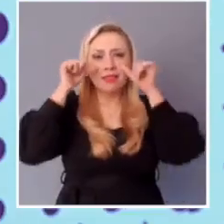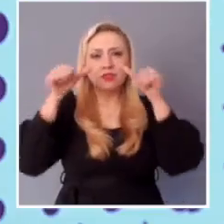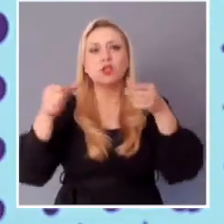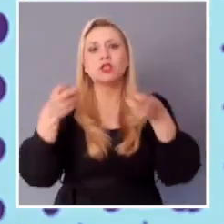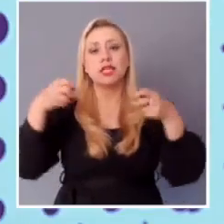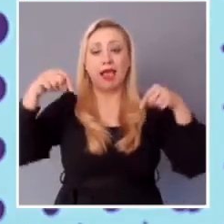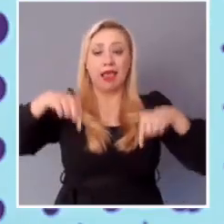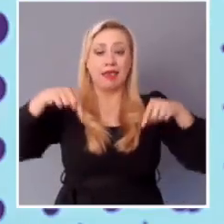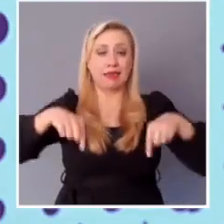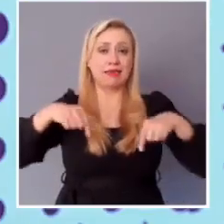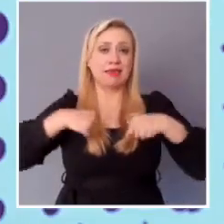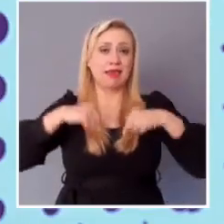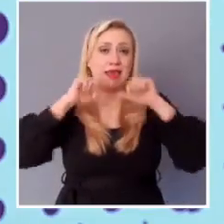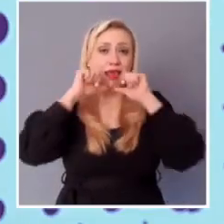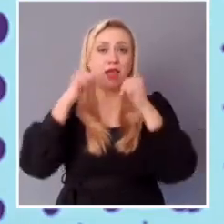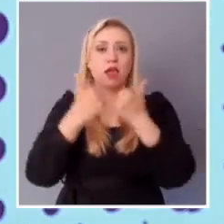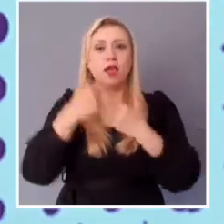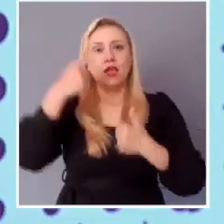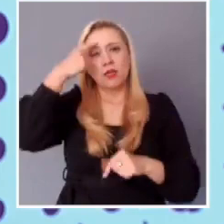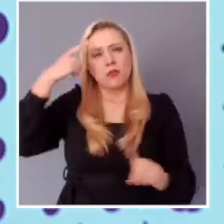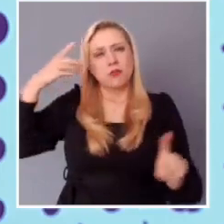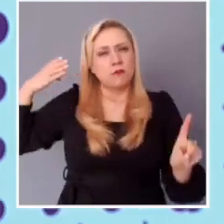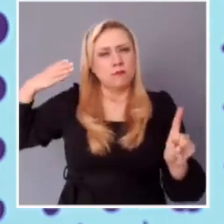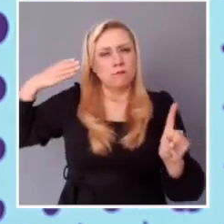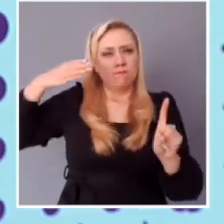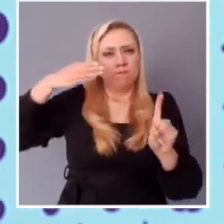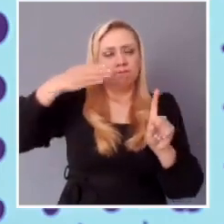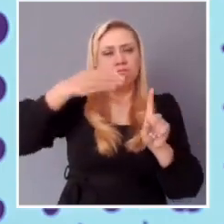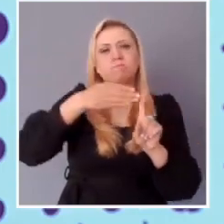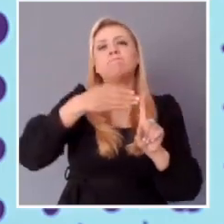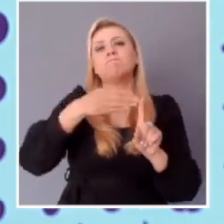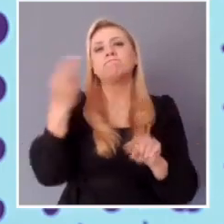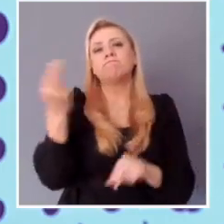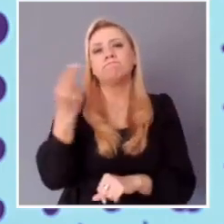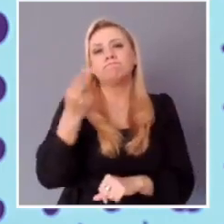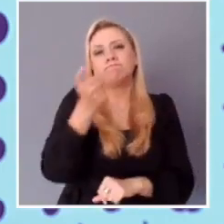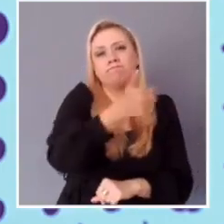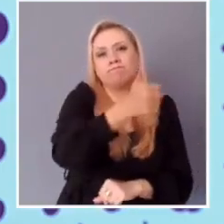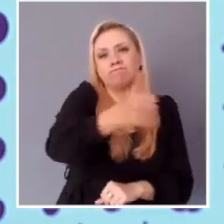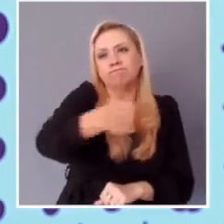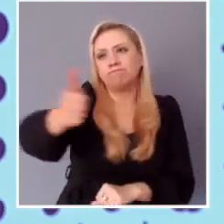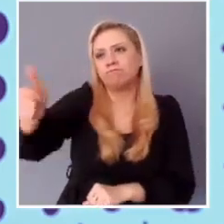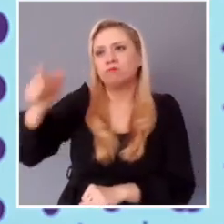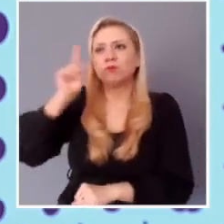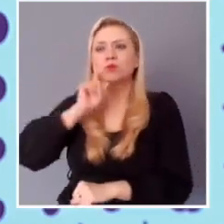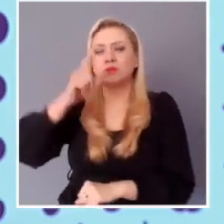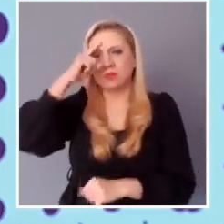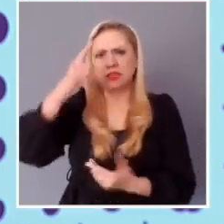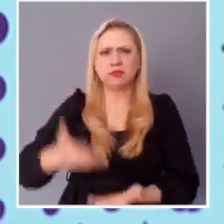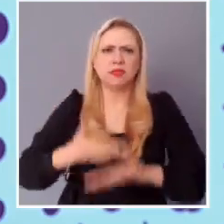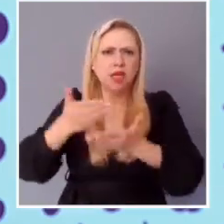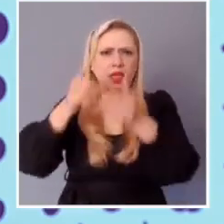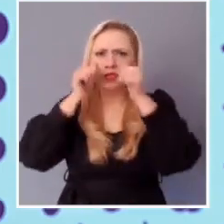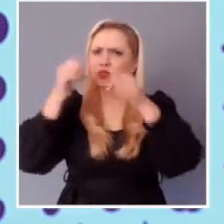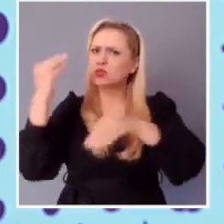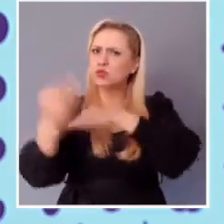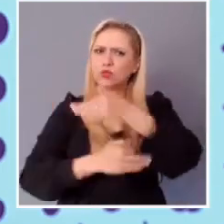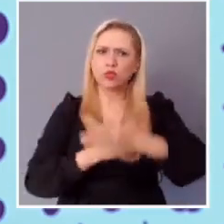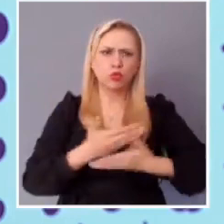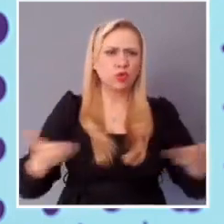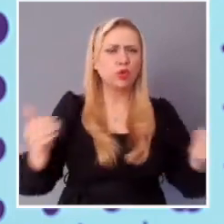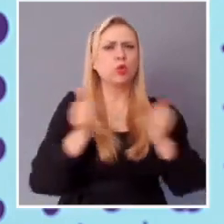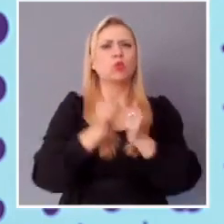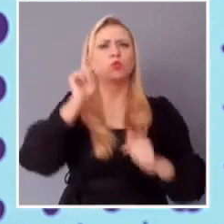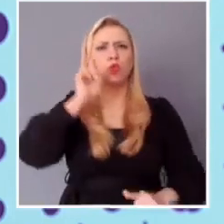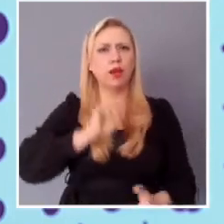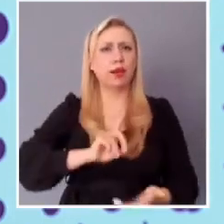Achicopaladas justamente nos centramos como un poco más allá por esta necesidad, ¿no? De acercar estos servicios integrales con perspectiva de género,